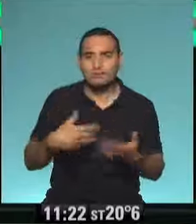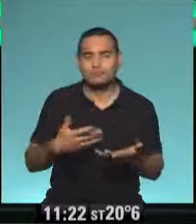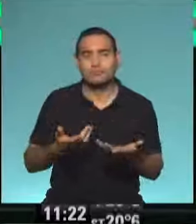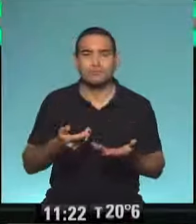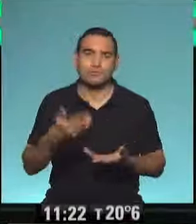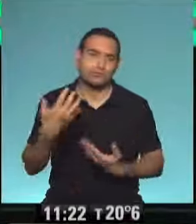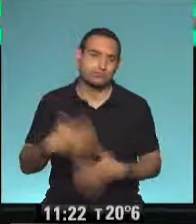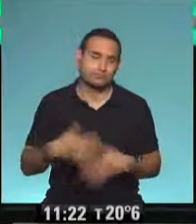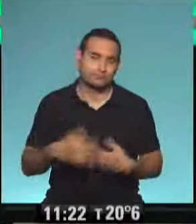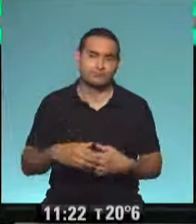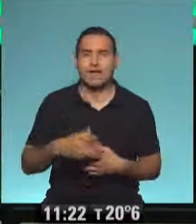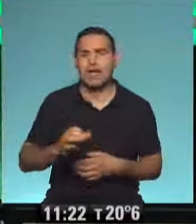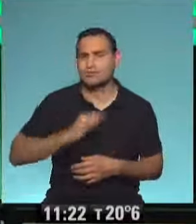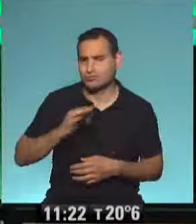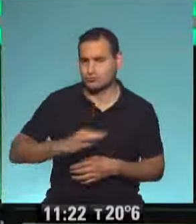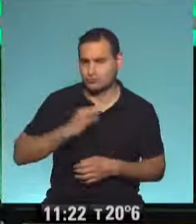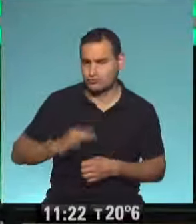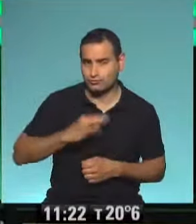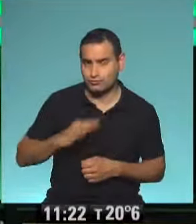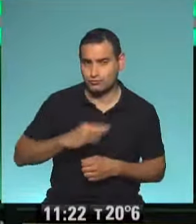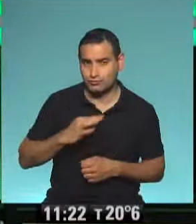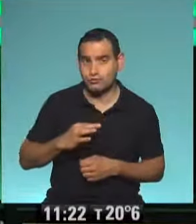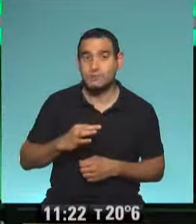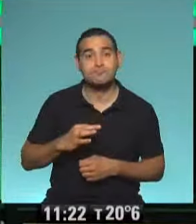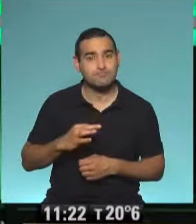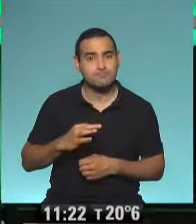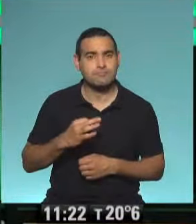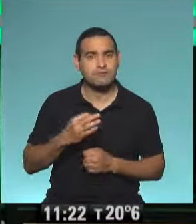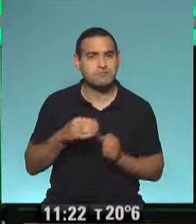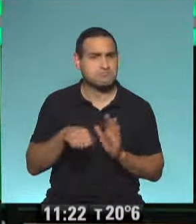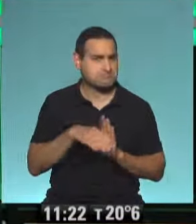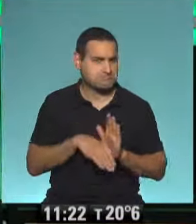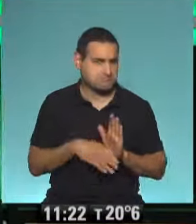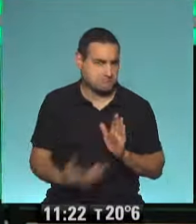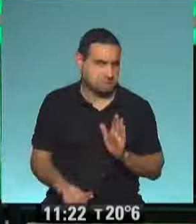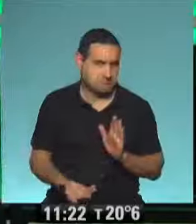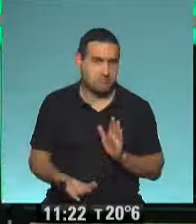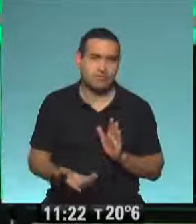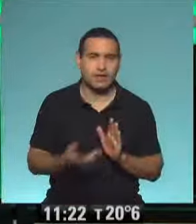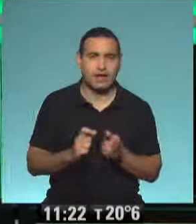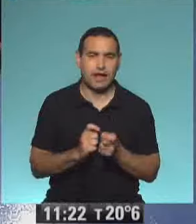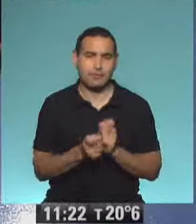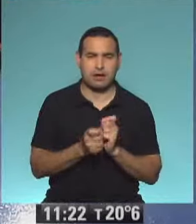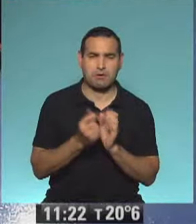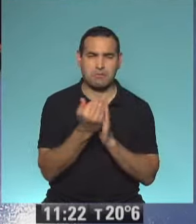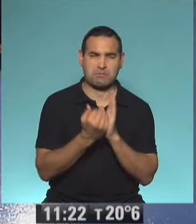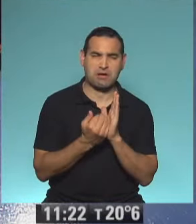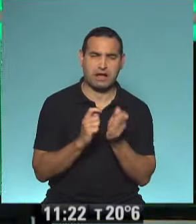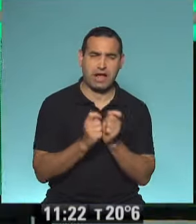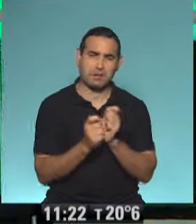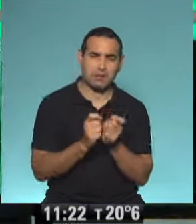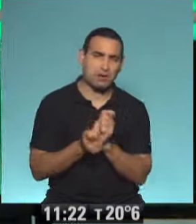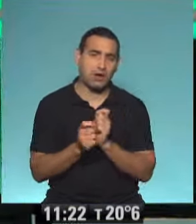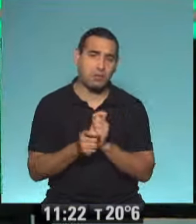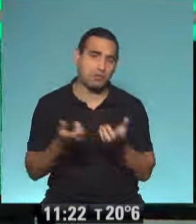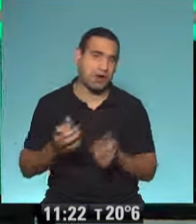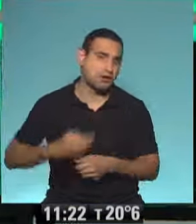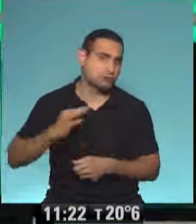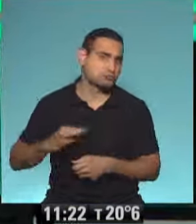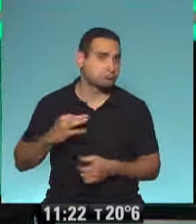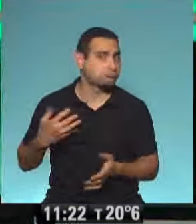muchísimos, muchísimos, muchísimos años. Bueno, el reglamento, la verdad es que fue cambiando, pero muy poquito, porque para tantos